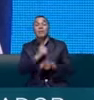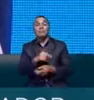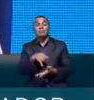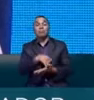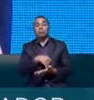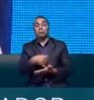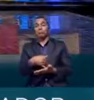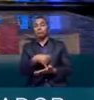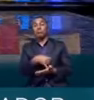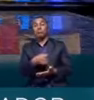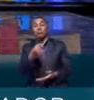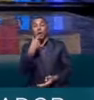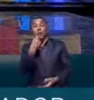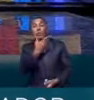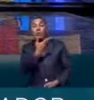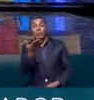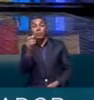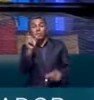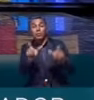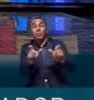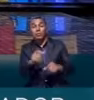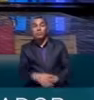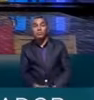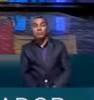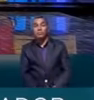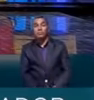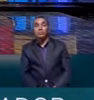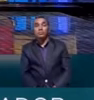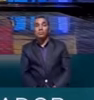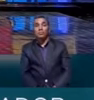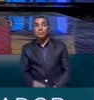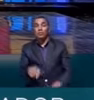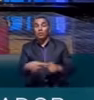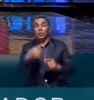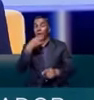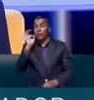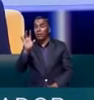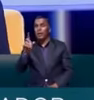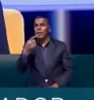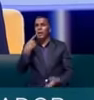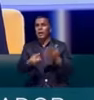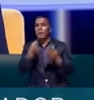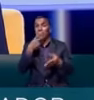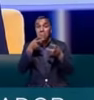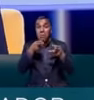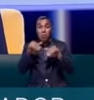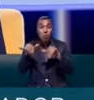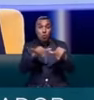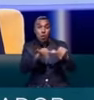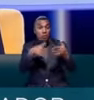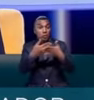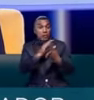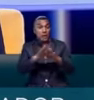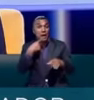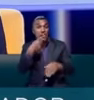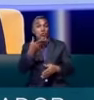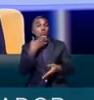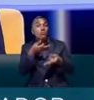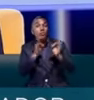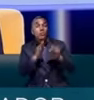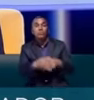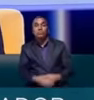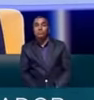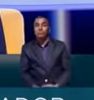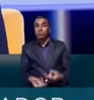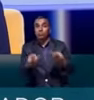crítico. ¿El tratamiento que se le dará a este paciente, como a los eventuales contagiados que se presenten, será el mismo? ¿El protocolo está establecido ya y se